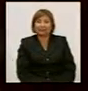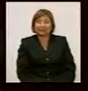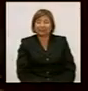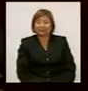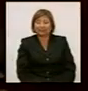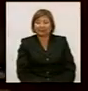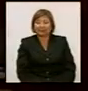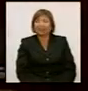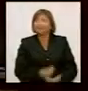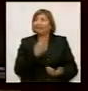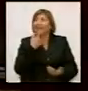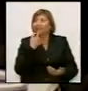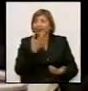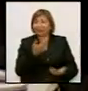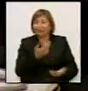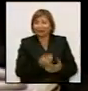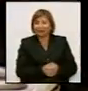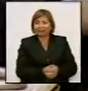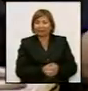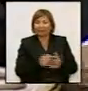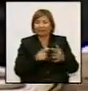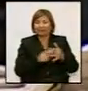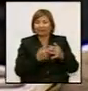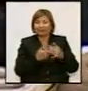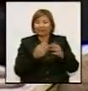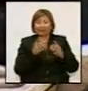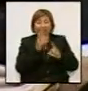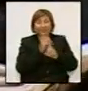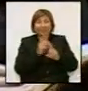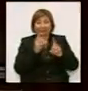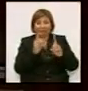hizo el elogio del Partido Demócrata